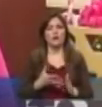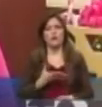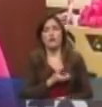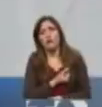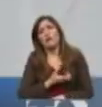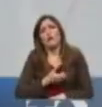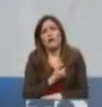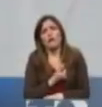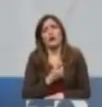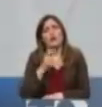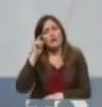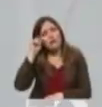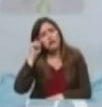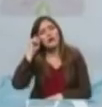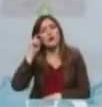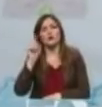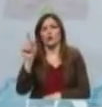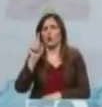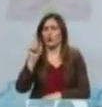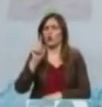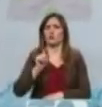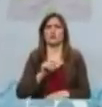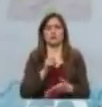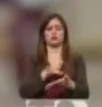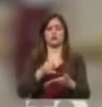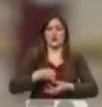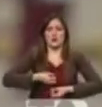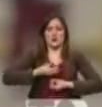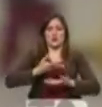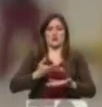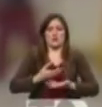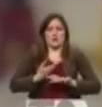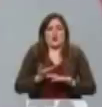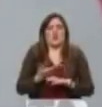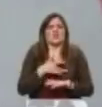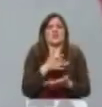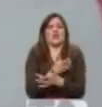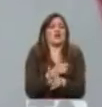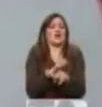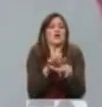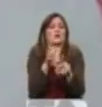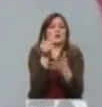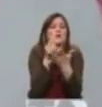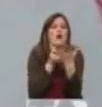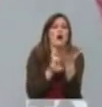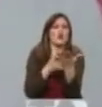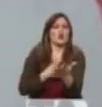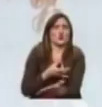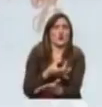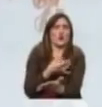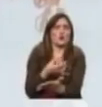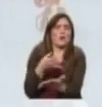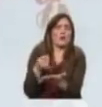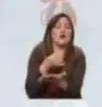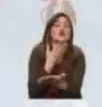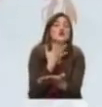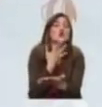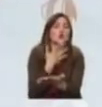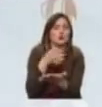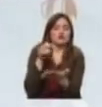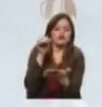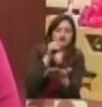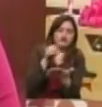y reviva. Los dibujos muestran los momentos dolorosos que han vivido los pequeños, imágenes hechas con crayolas y lápices